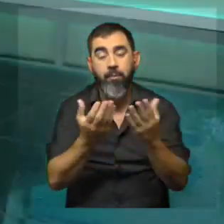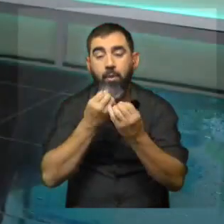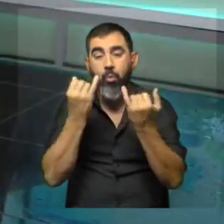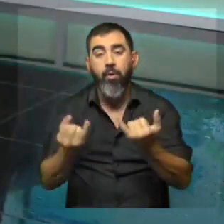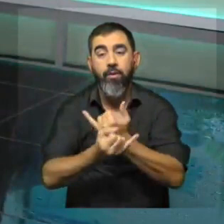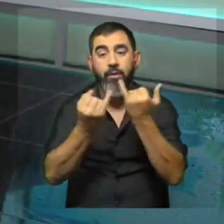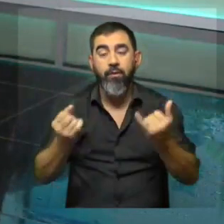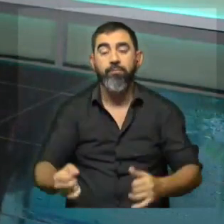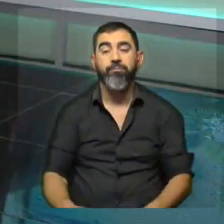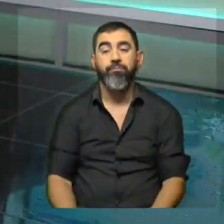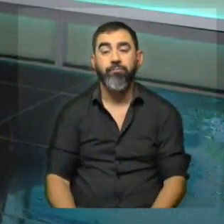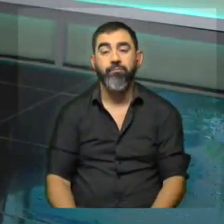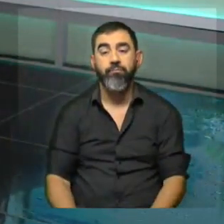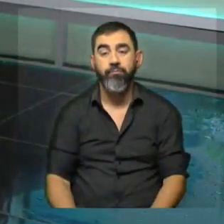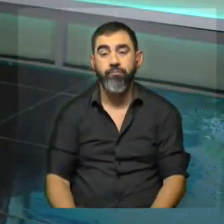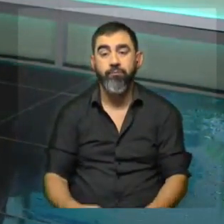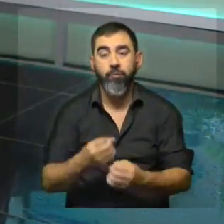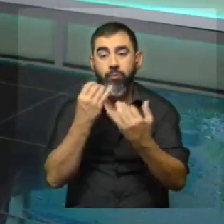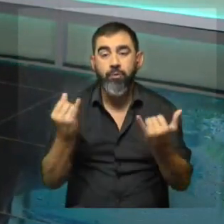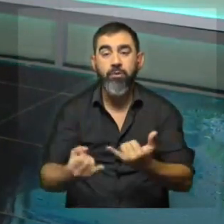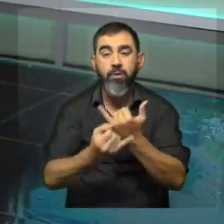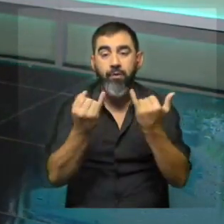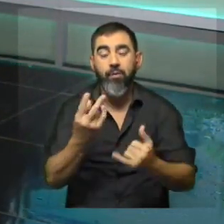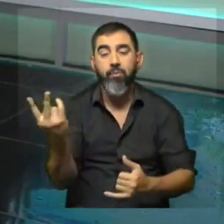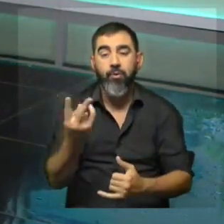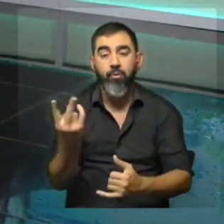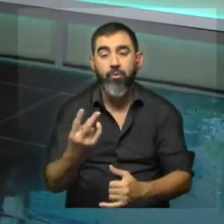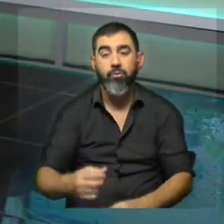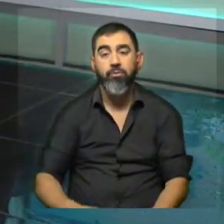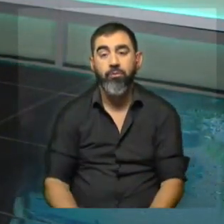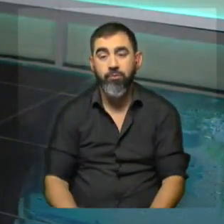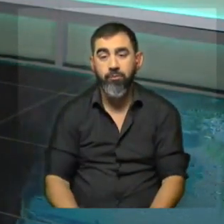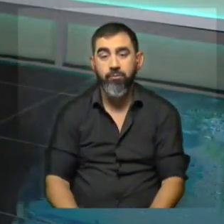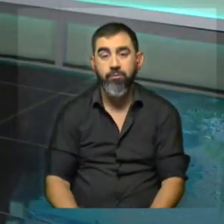días Buenos días Pilar Buenos días